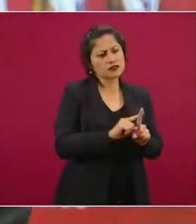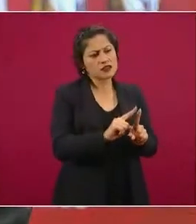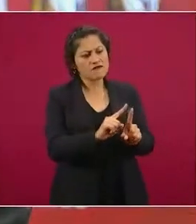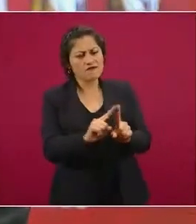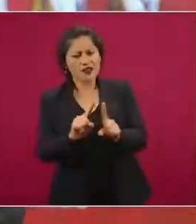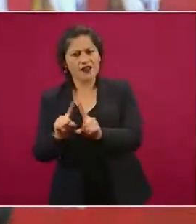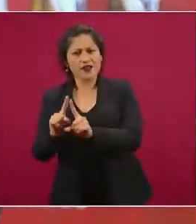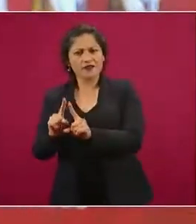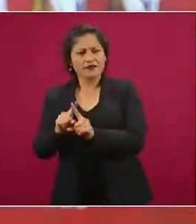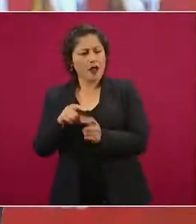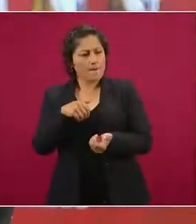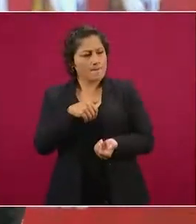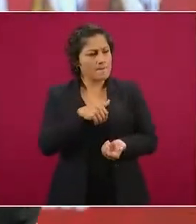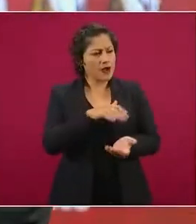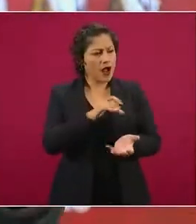sin